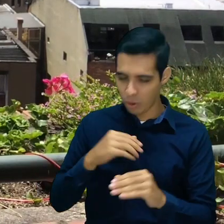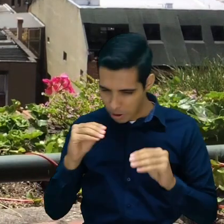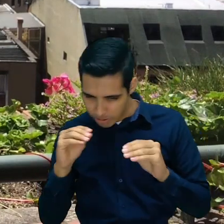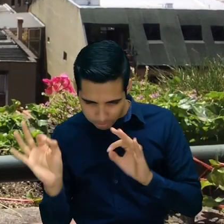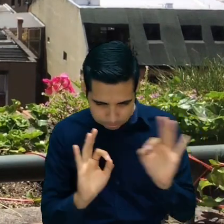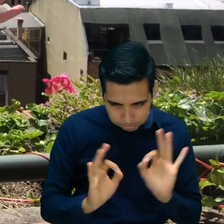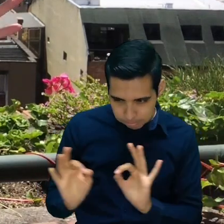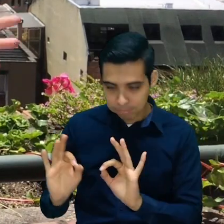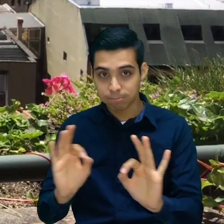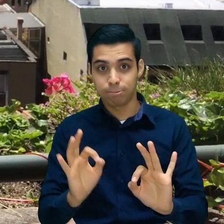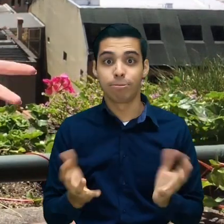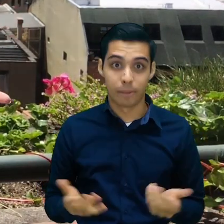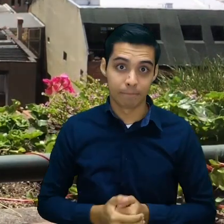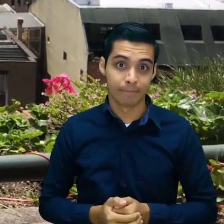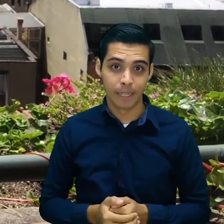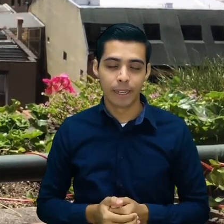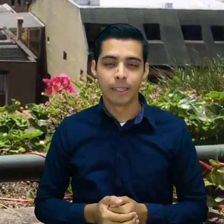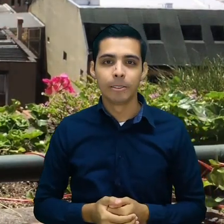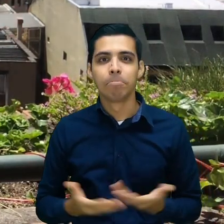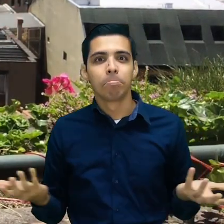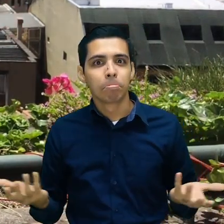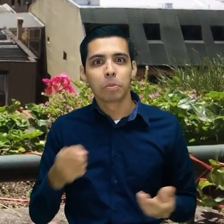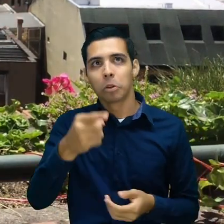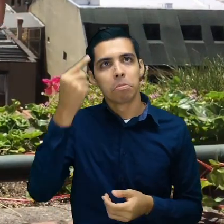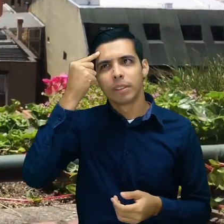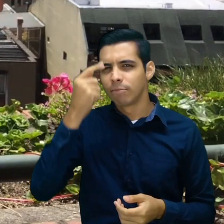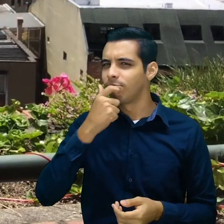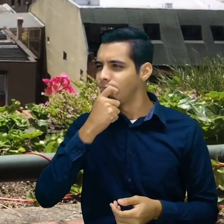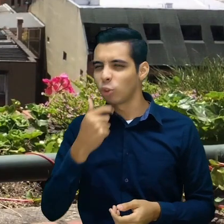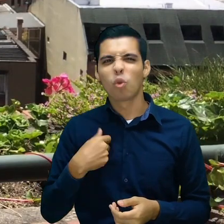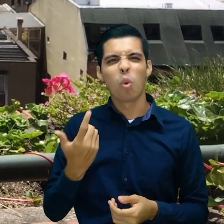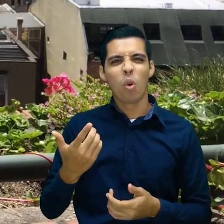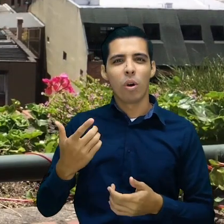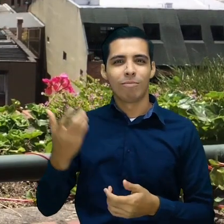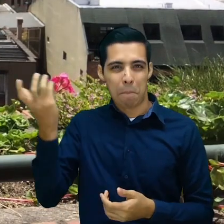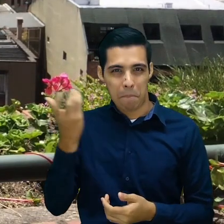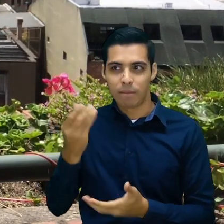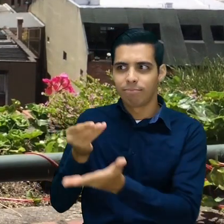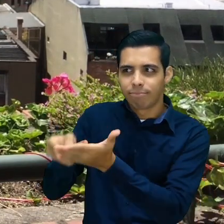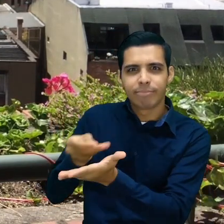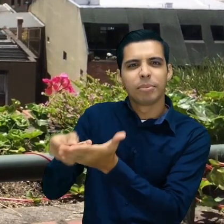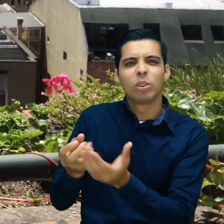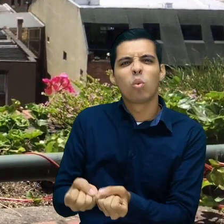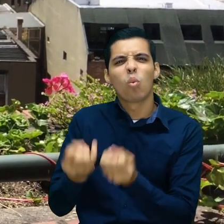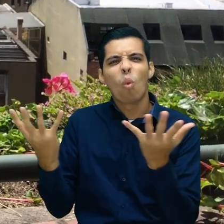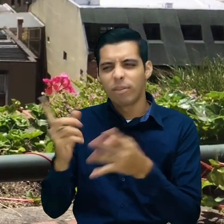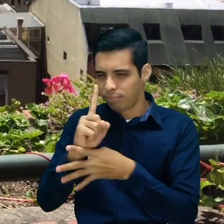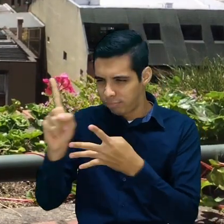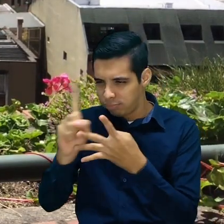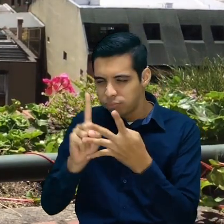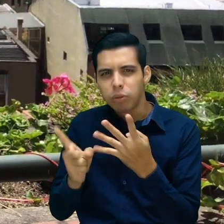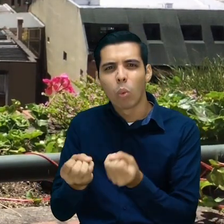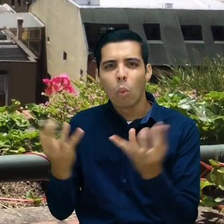organizar esto porque, no sé, hay desconocimiento en el tema, una de las tareas para cumplir esa meta de organización es, oiga, voy a llamar a mi